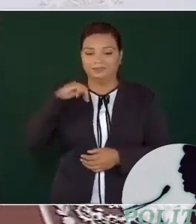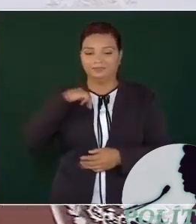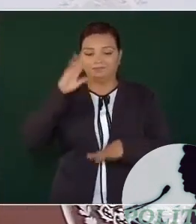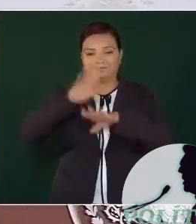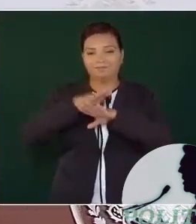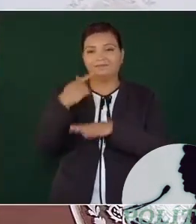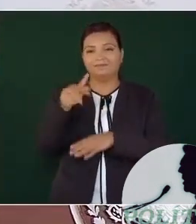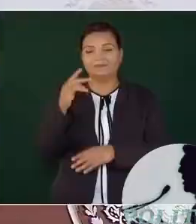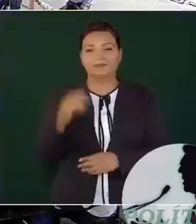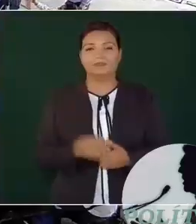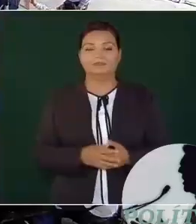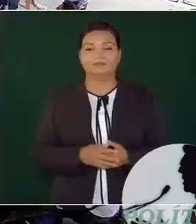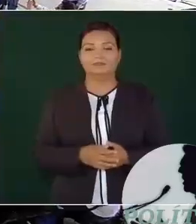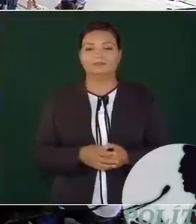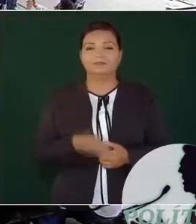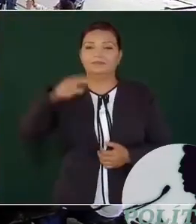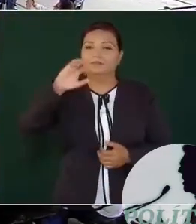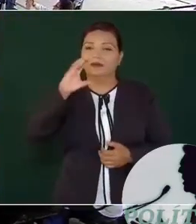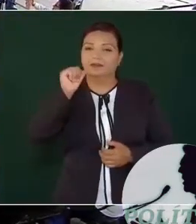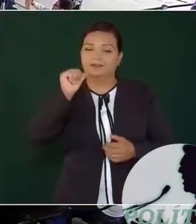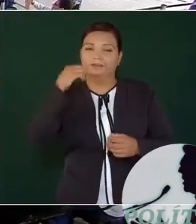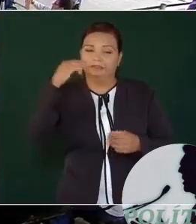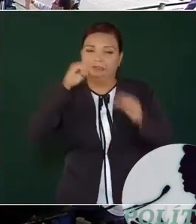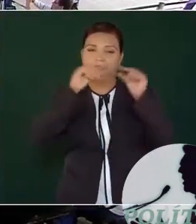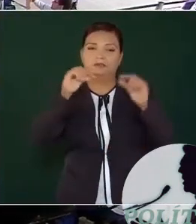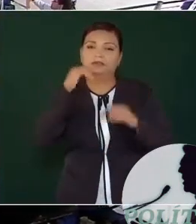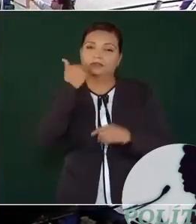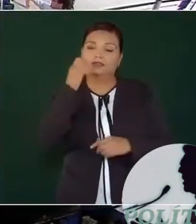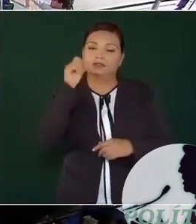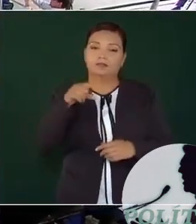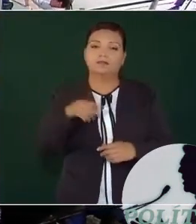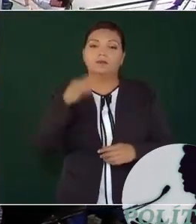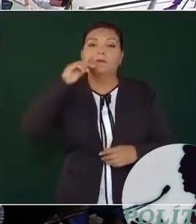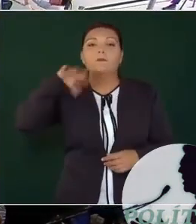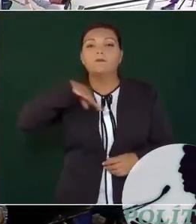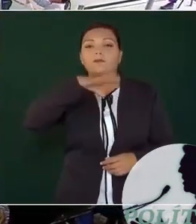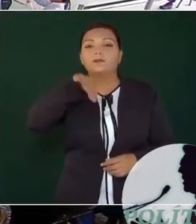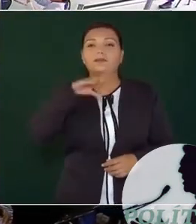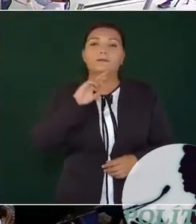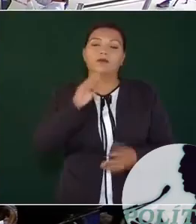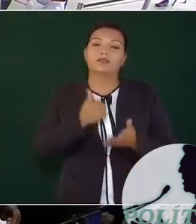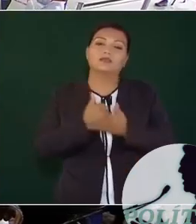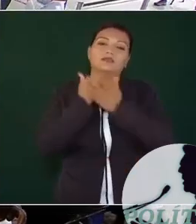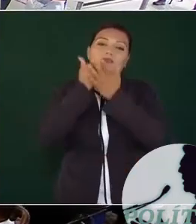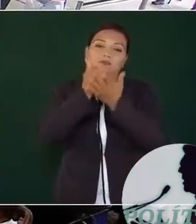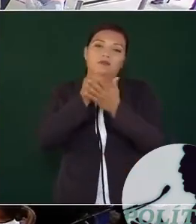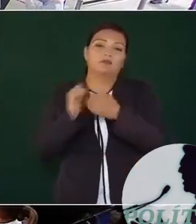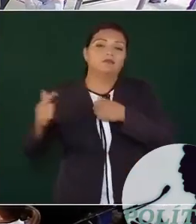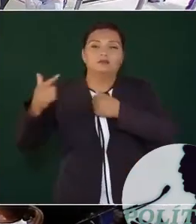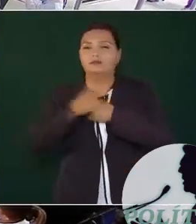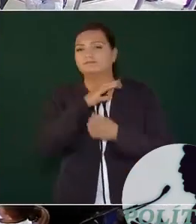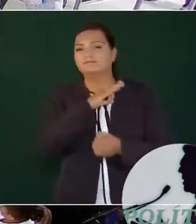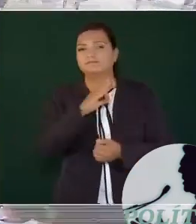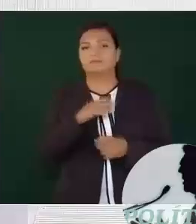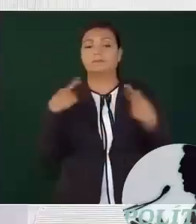más que por la marca, lo que también buscábamos es ayudar en algo